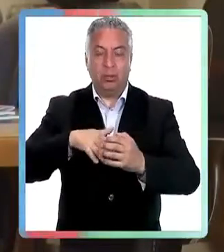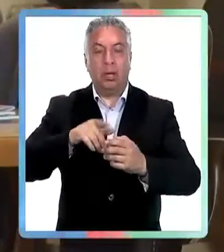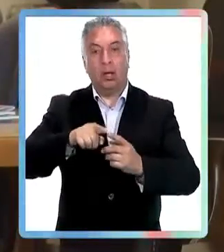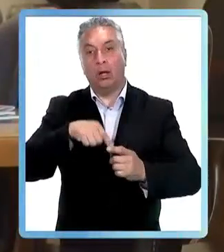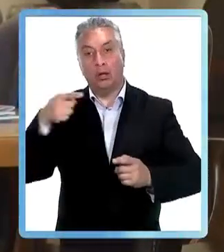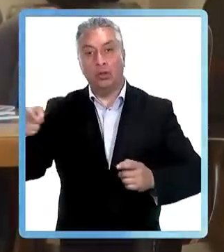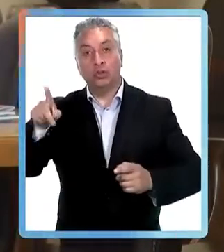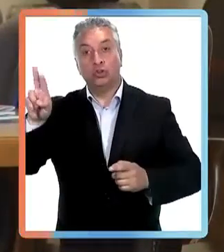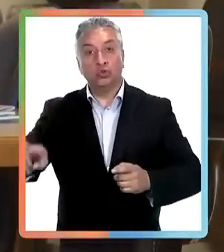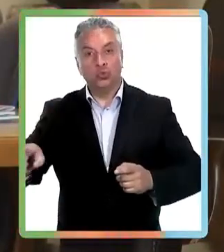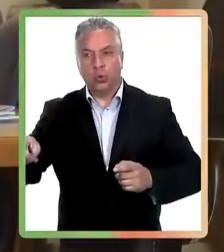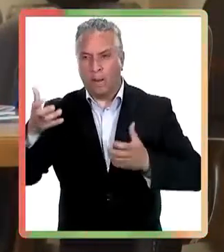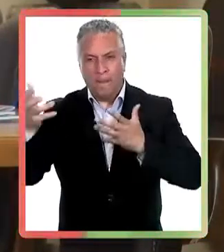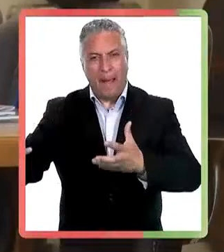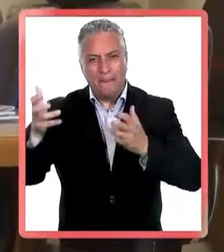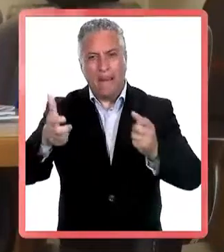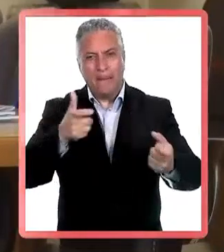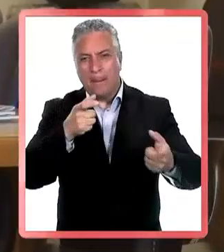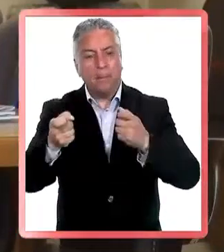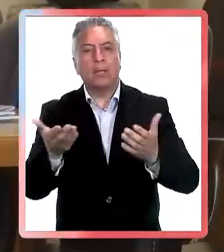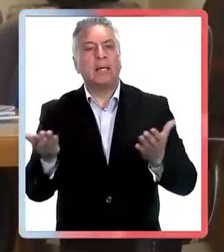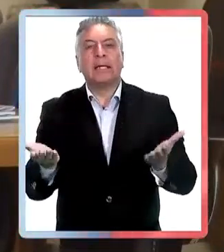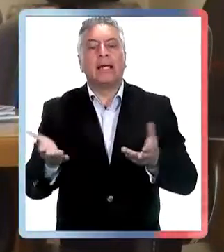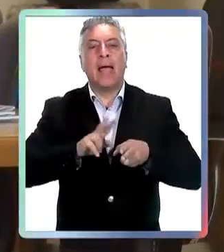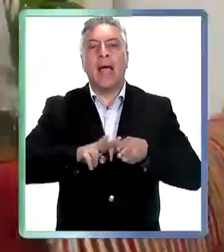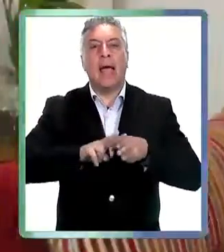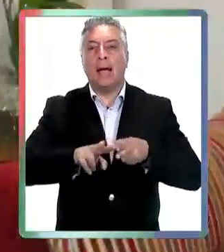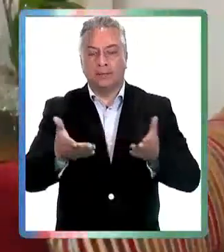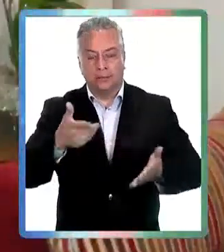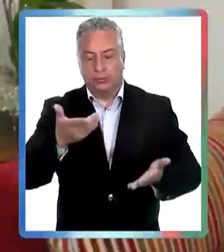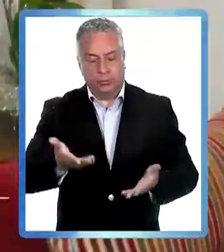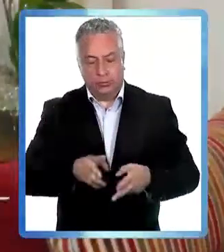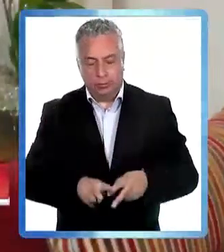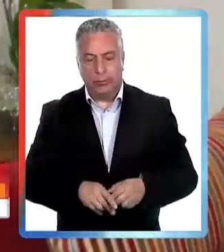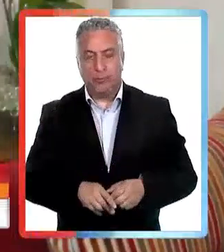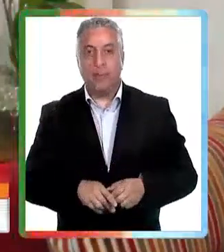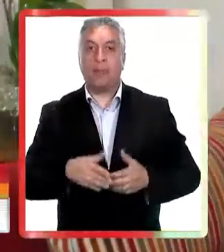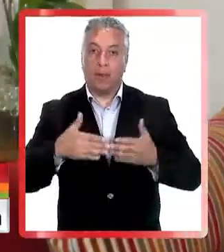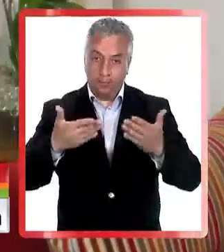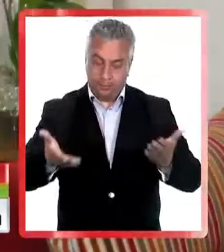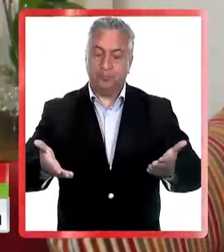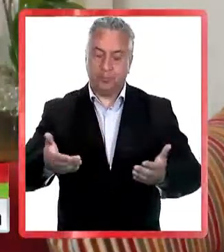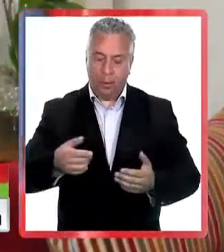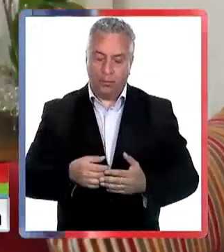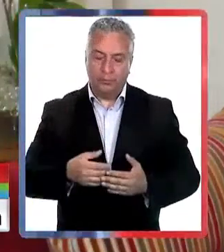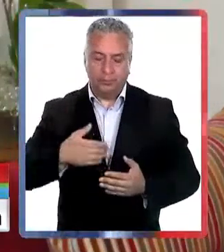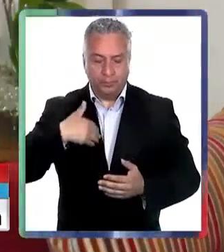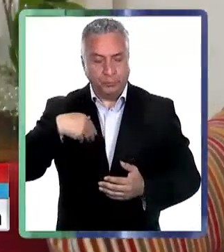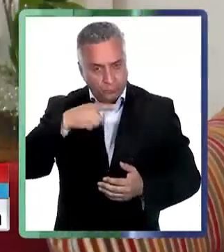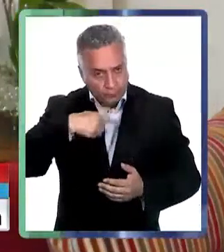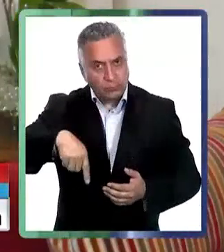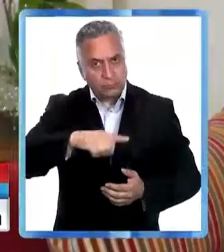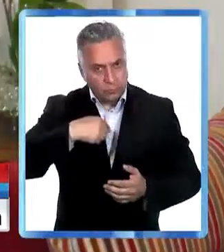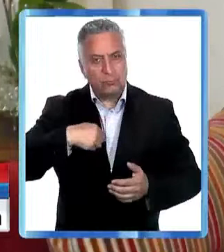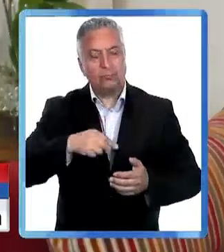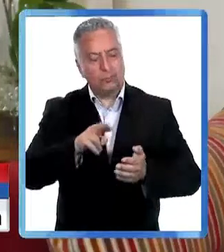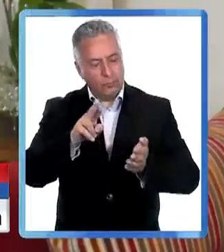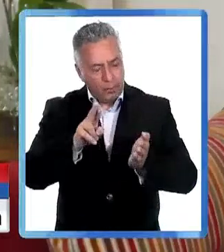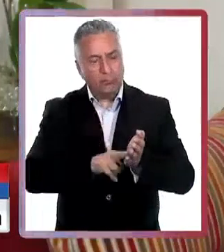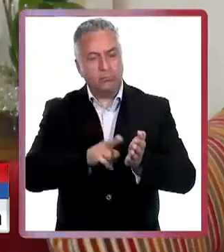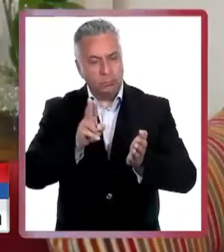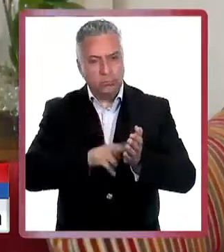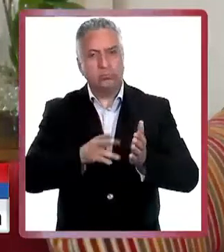atentados prácticamente todos los días. ¿Qué se va a hacer en materia de seguridad? Bueno, nosotros estamos